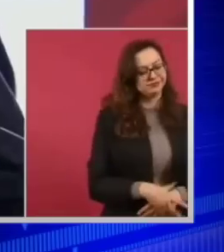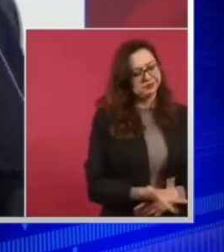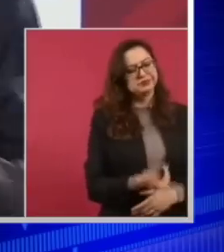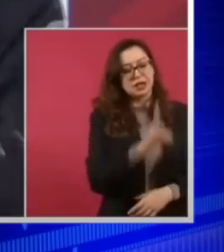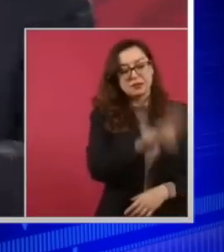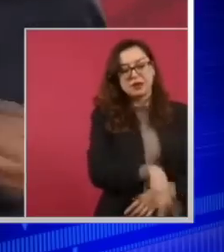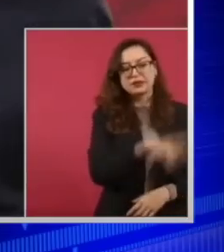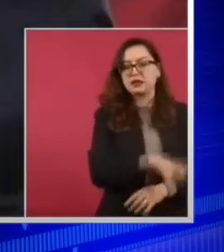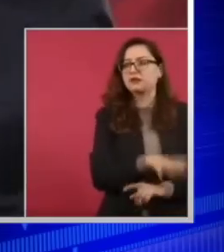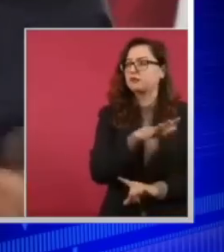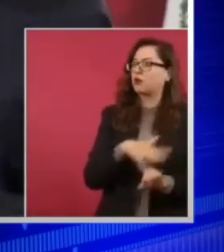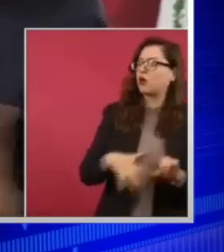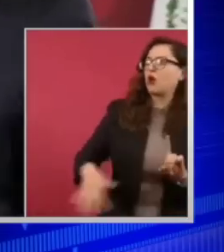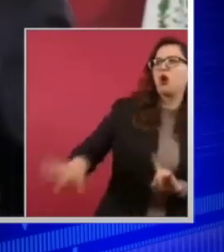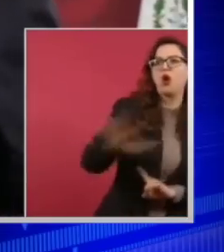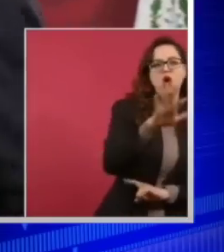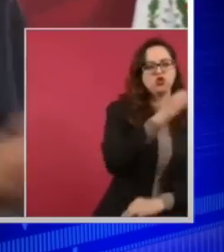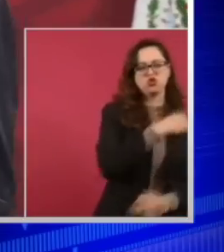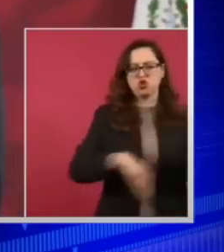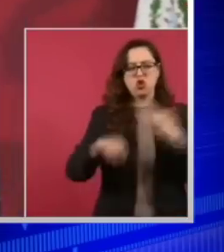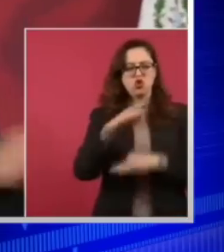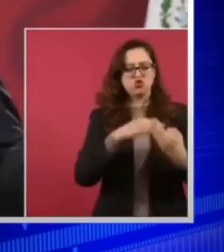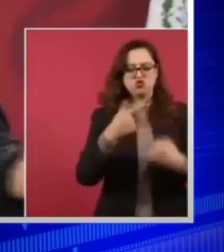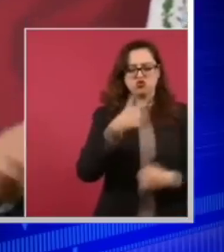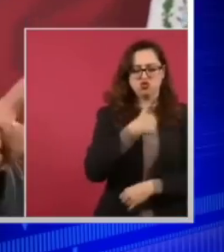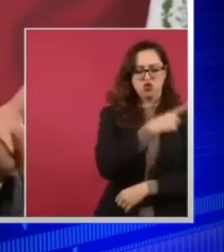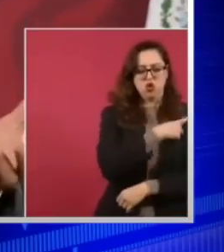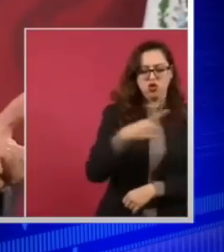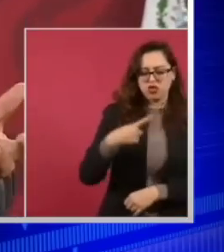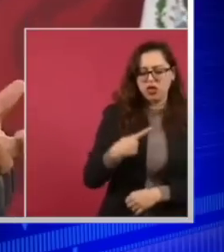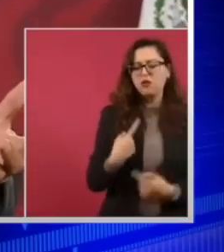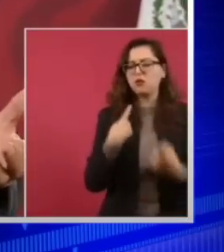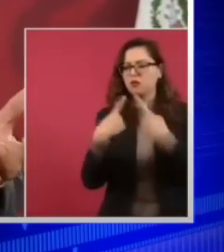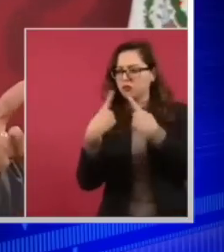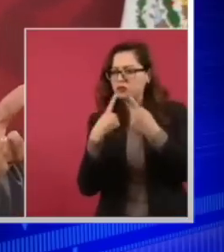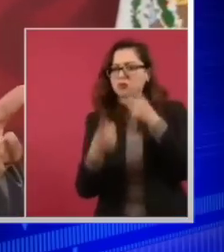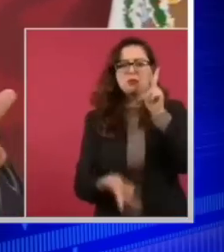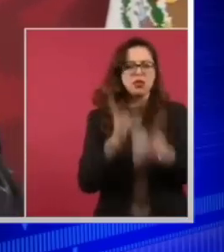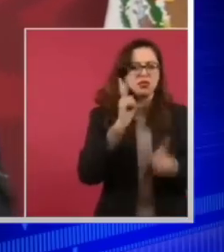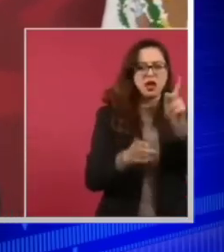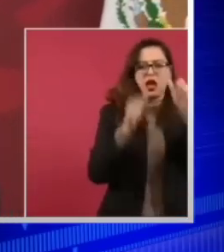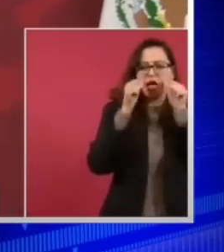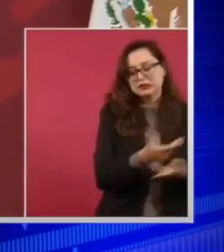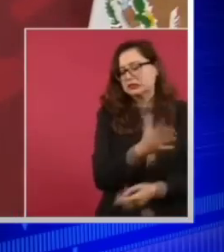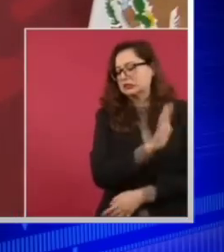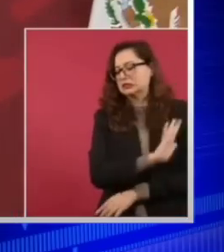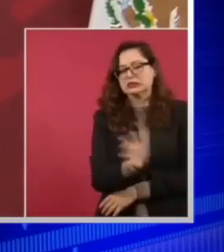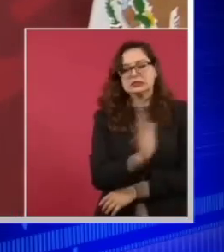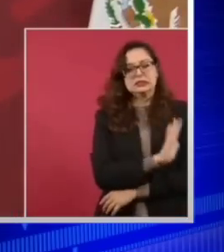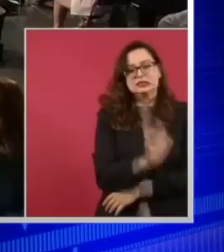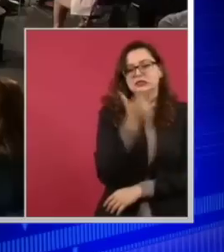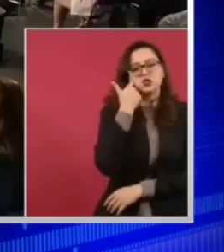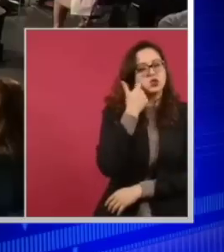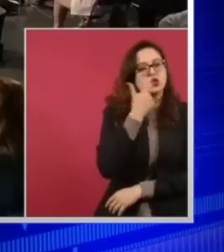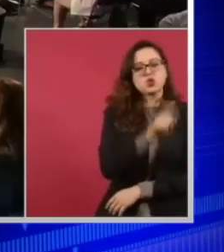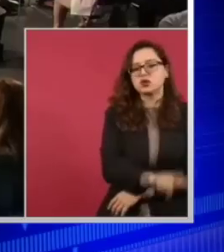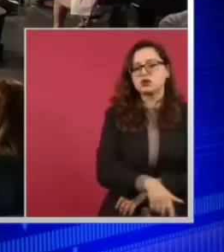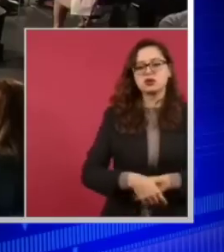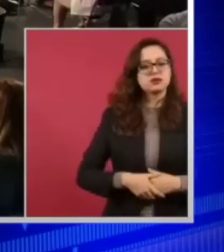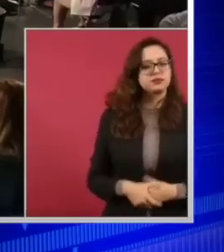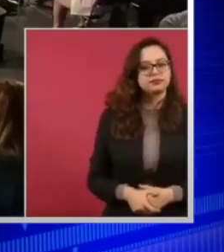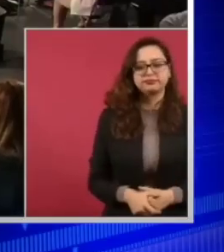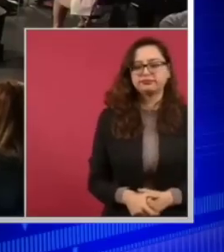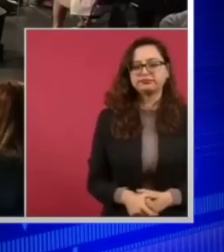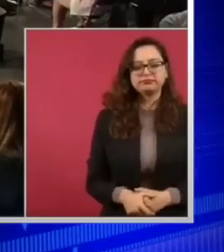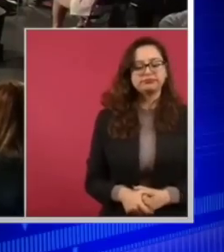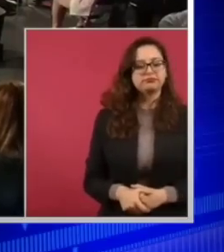a todos pero yo no quiero tener relaciones con corruptos no quiero o